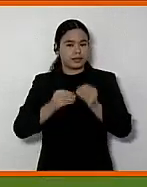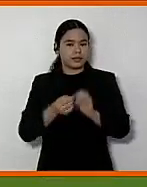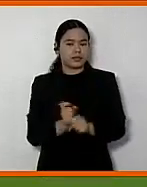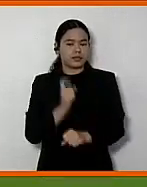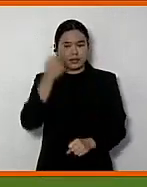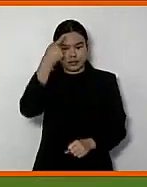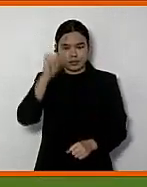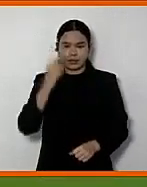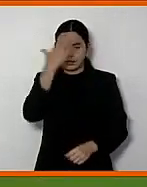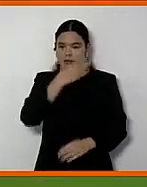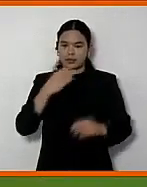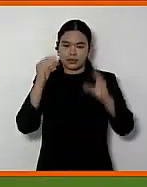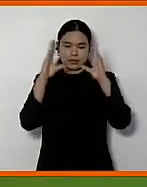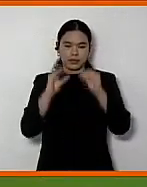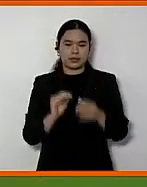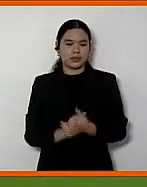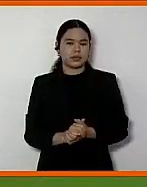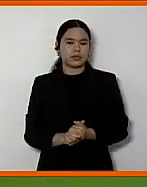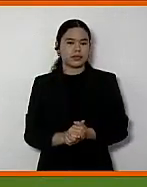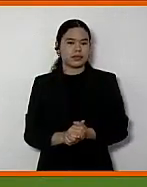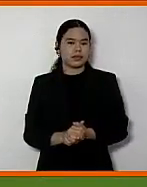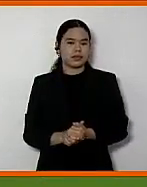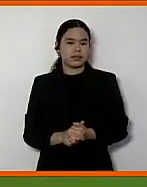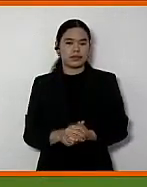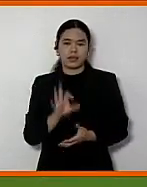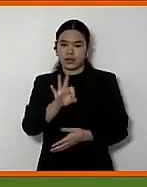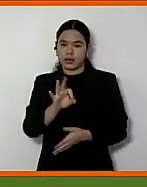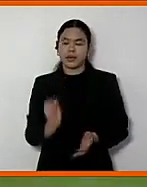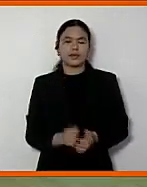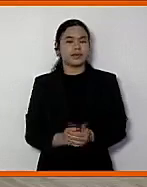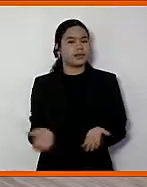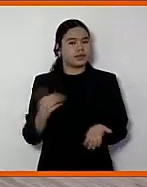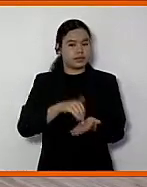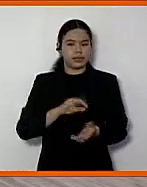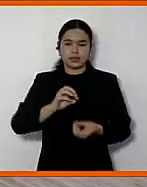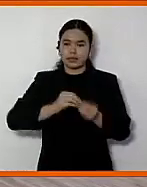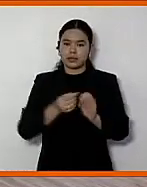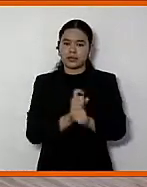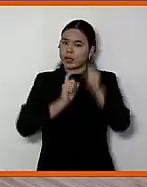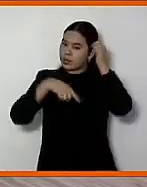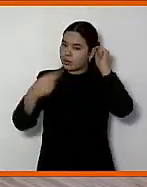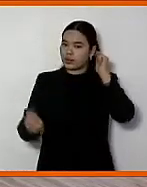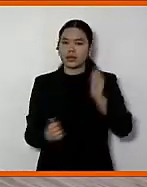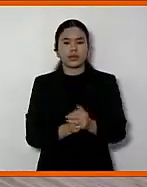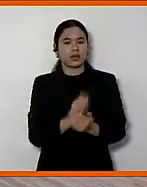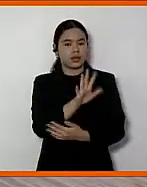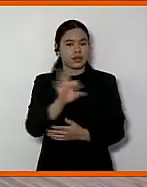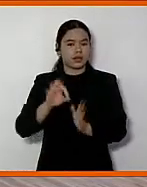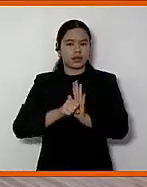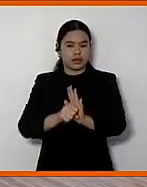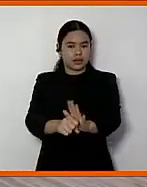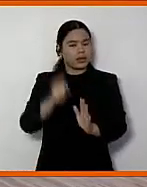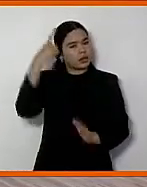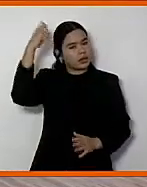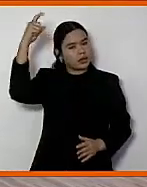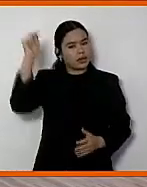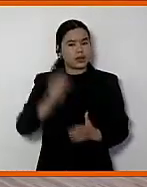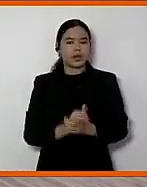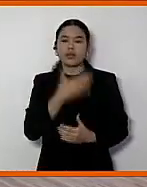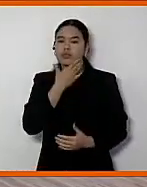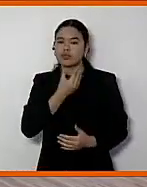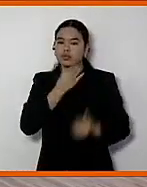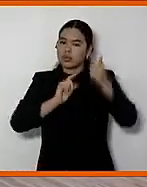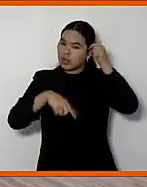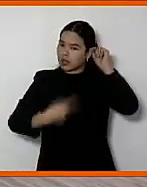para esta hermosa noche es este es el 9 número favorecido para diario es el 59 con su símbolo de sueños hombre